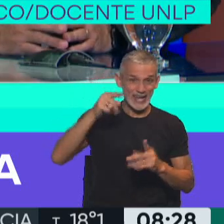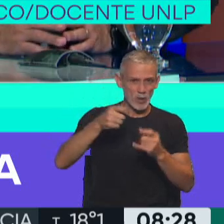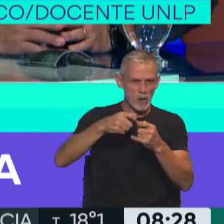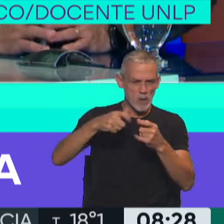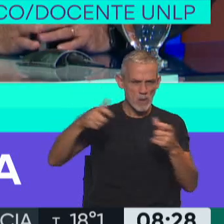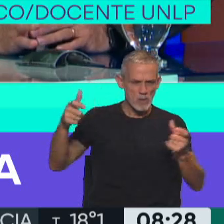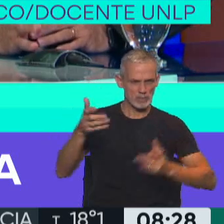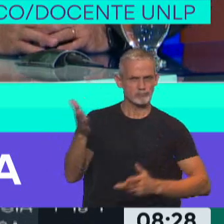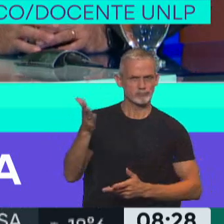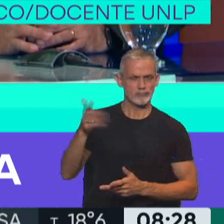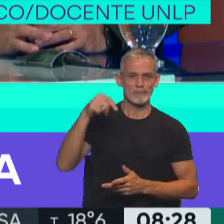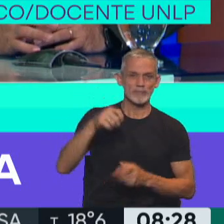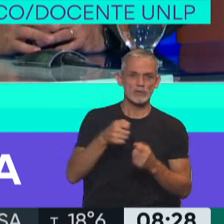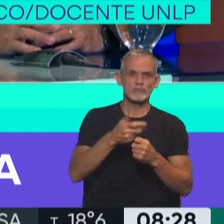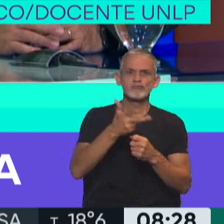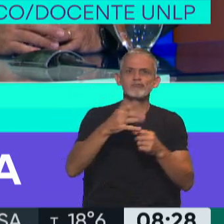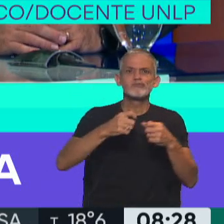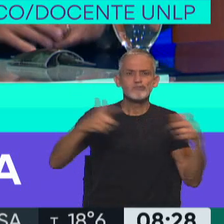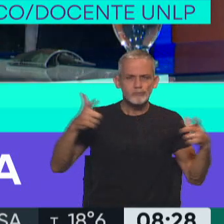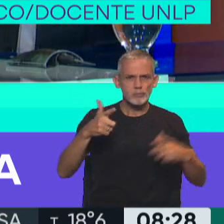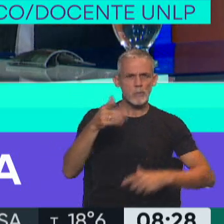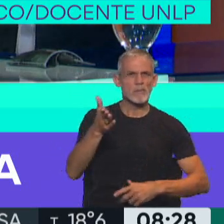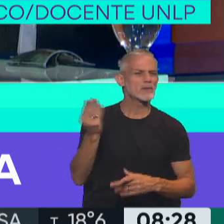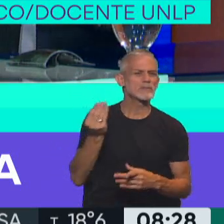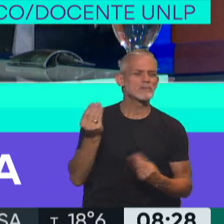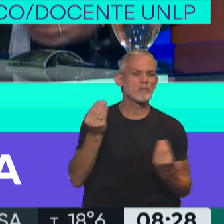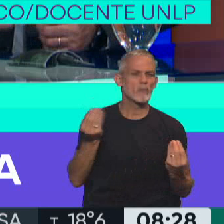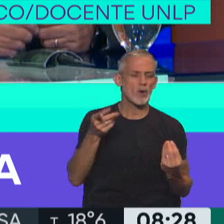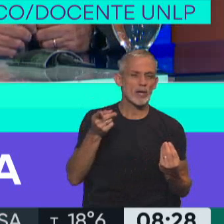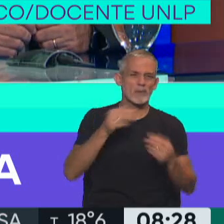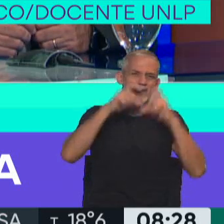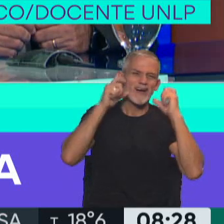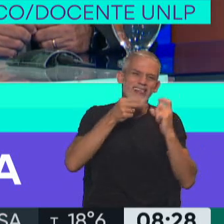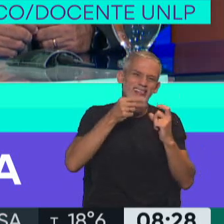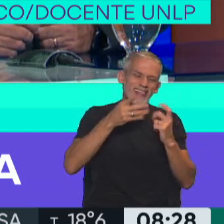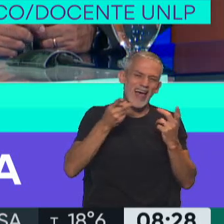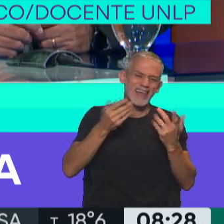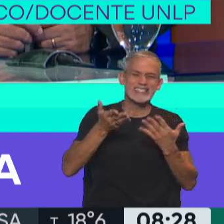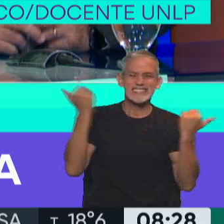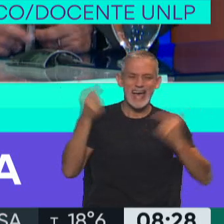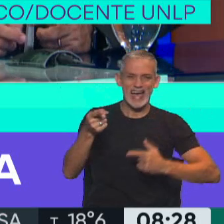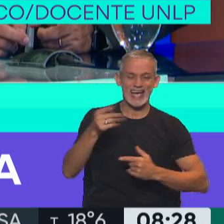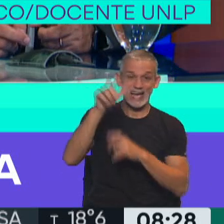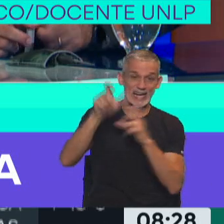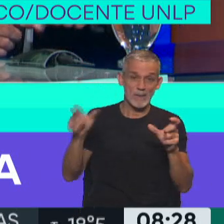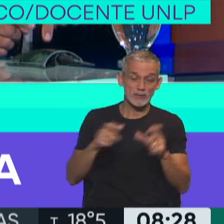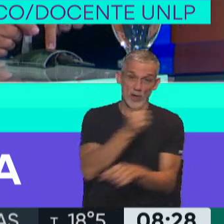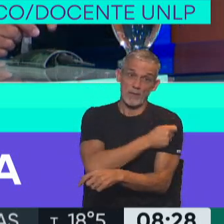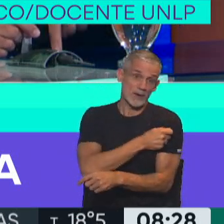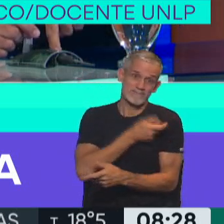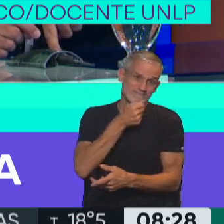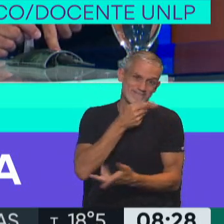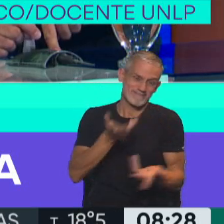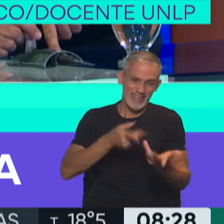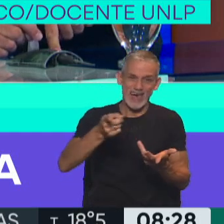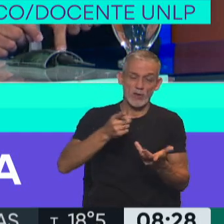los casos han subido mucho. Y eso tiene que ver también con no usar barbijo. La población no está vacunada, porque este brote